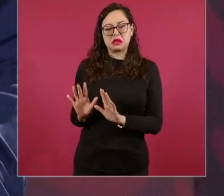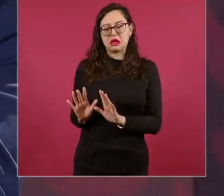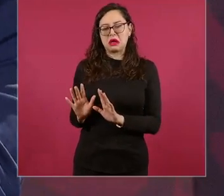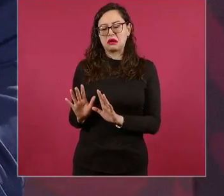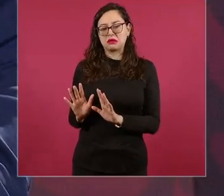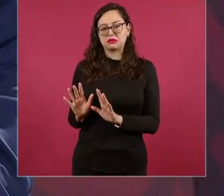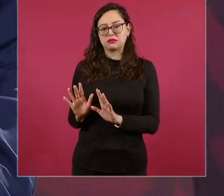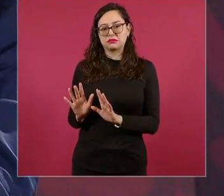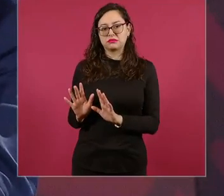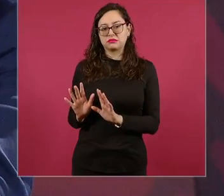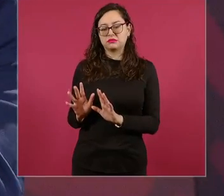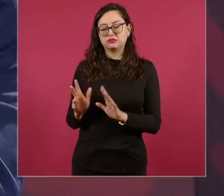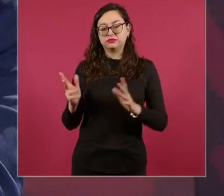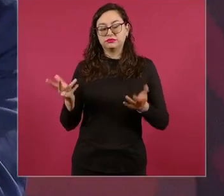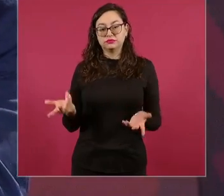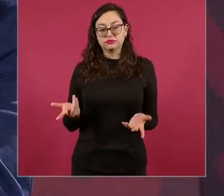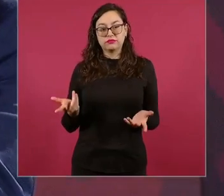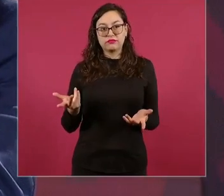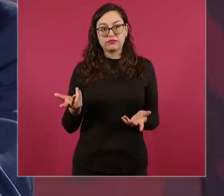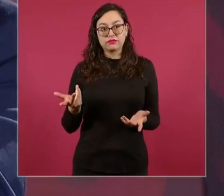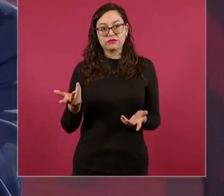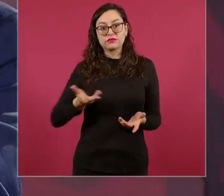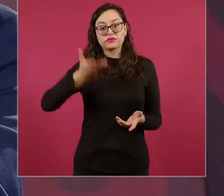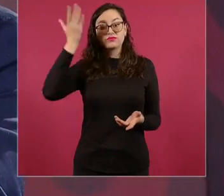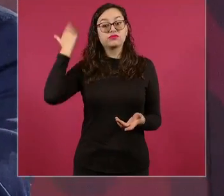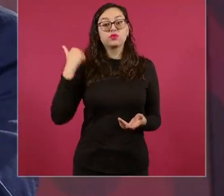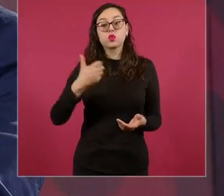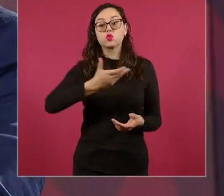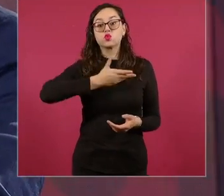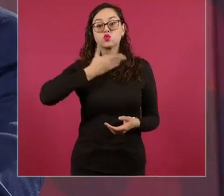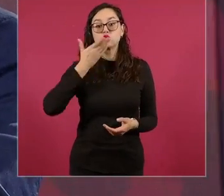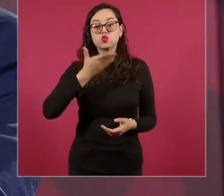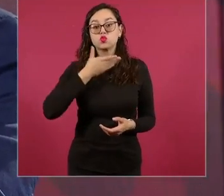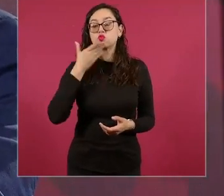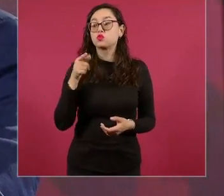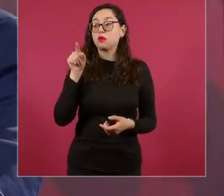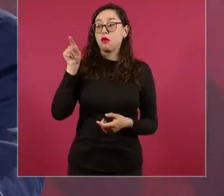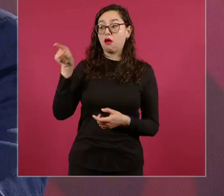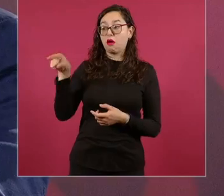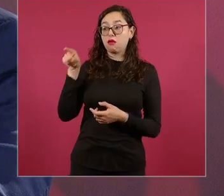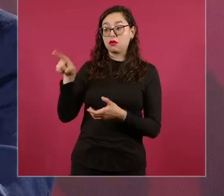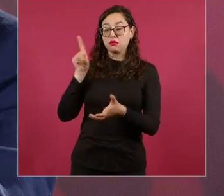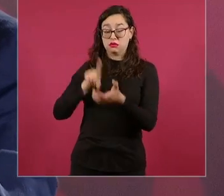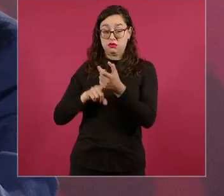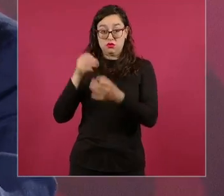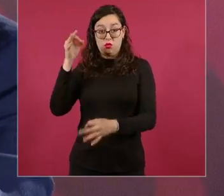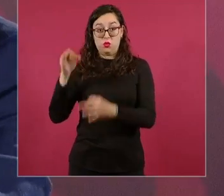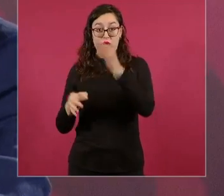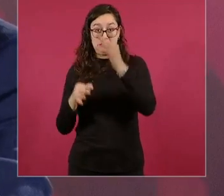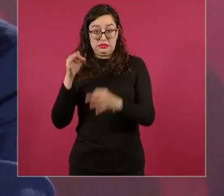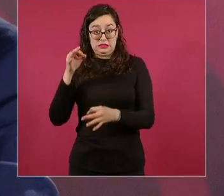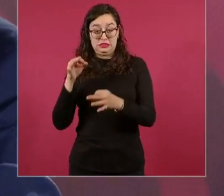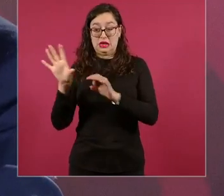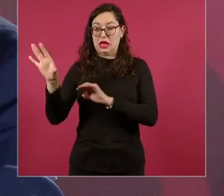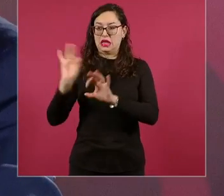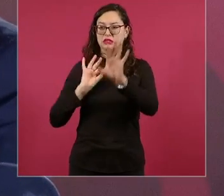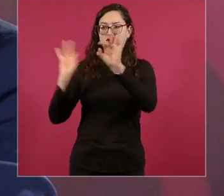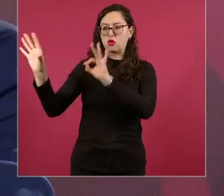entregaba como moneda de cambio, se